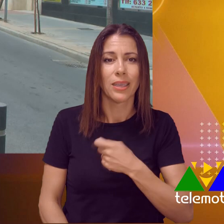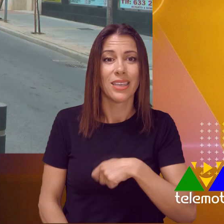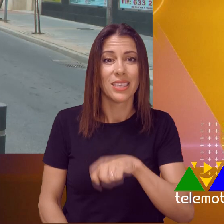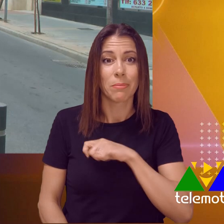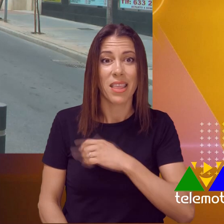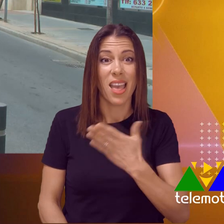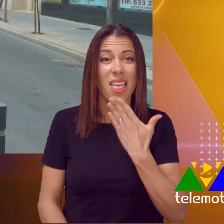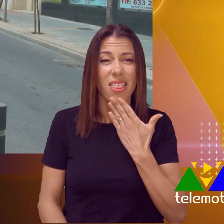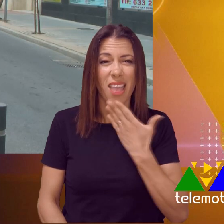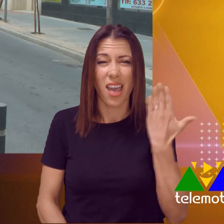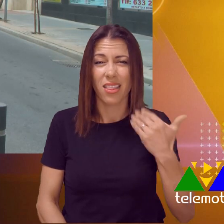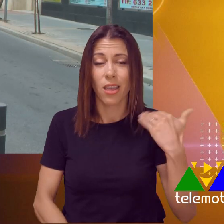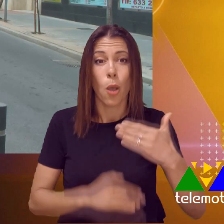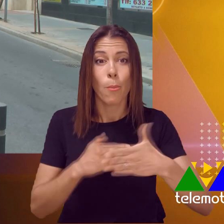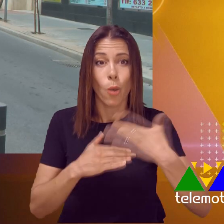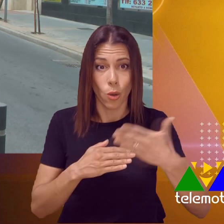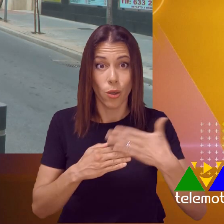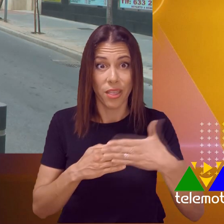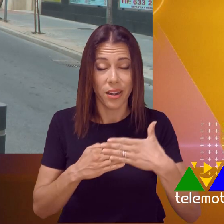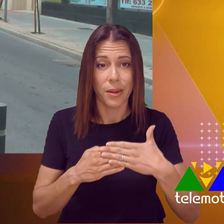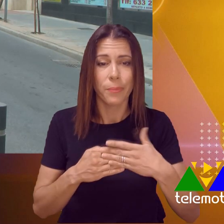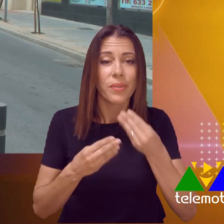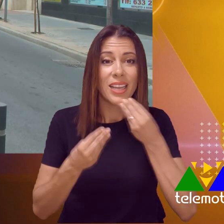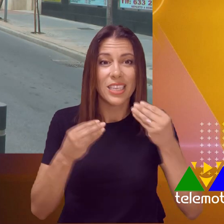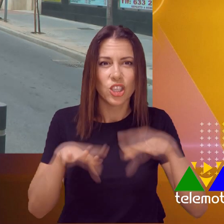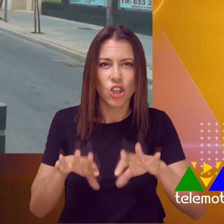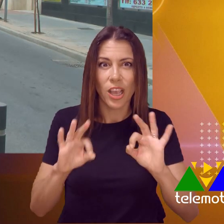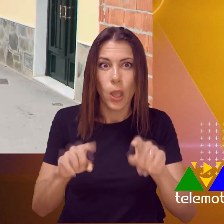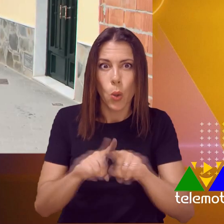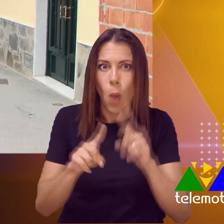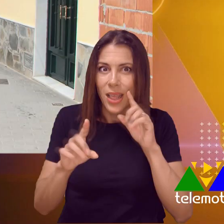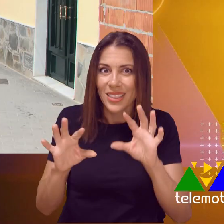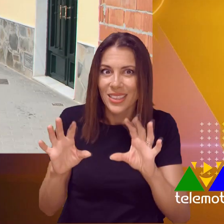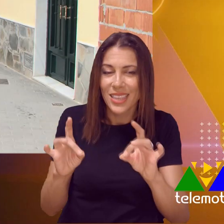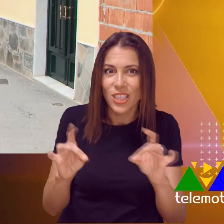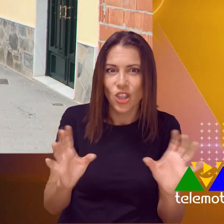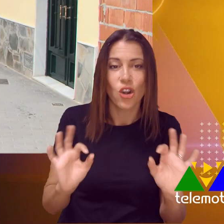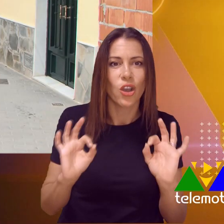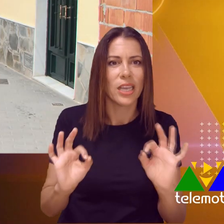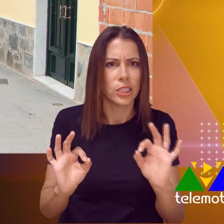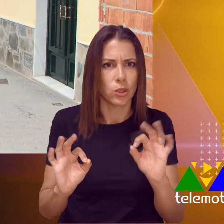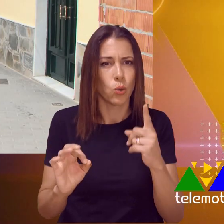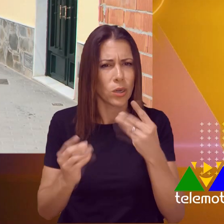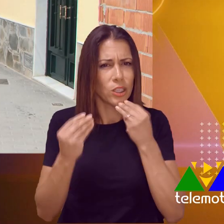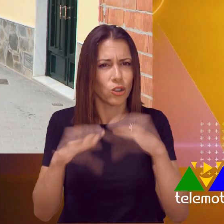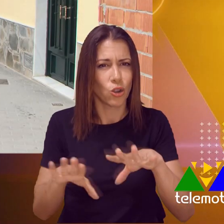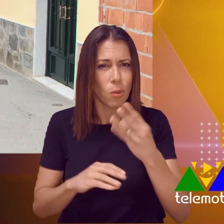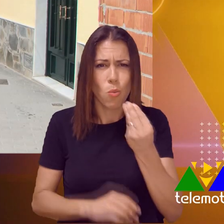la edad moderna, la historia de los tesoros era una historia